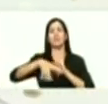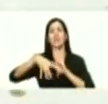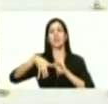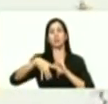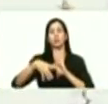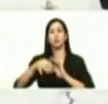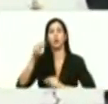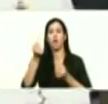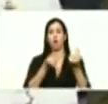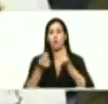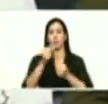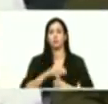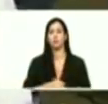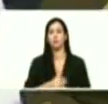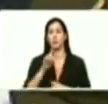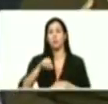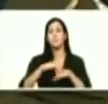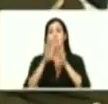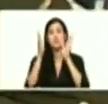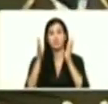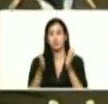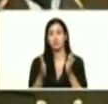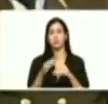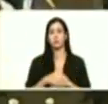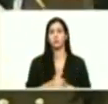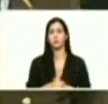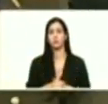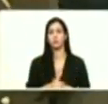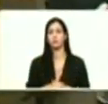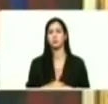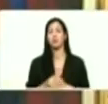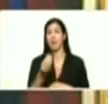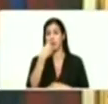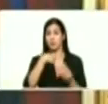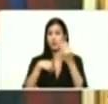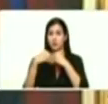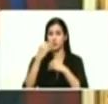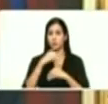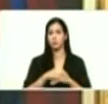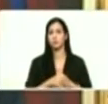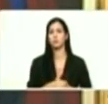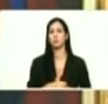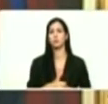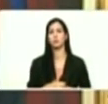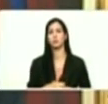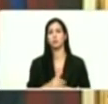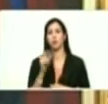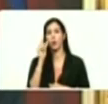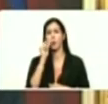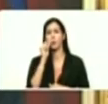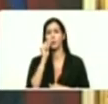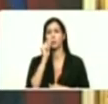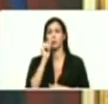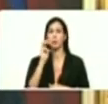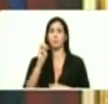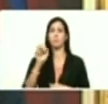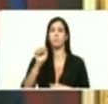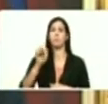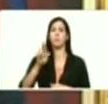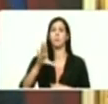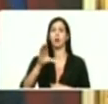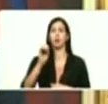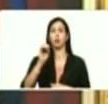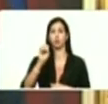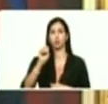Contreras del ministro de alimentación compañero general Marcos